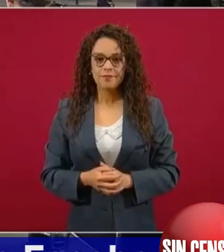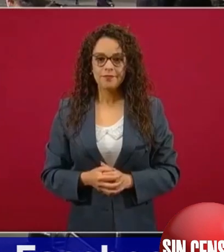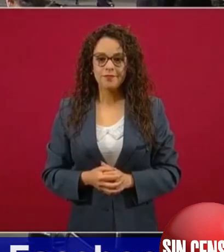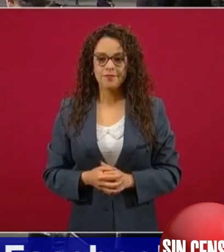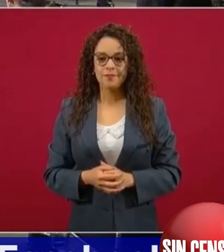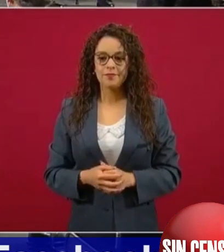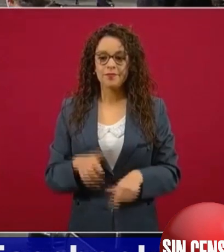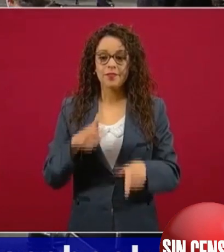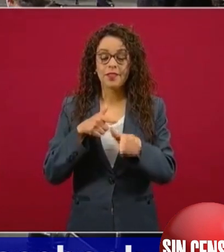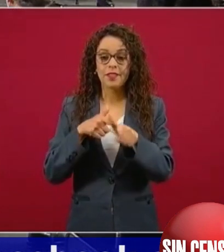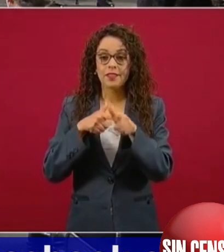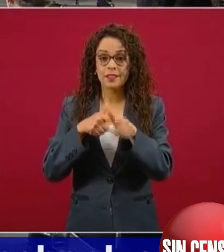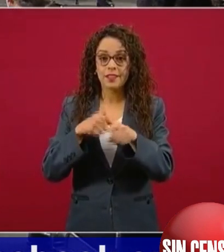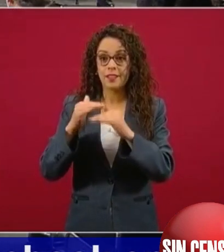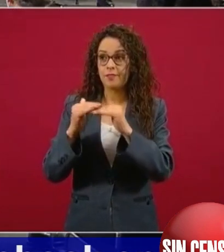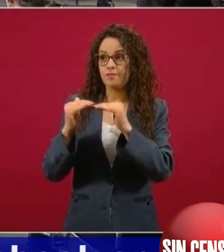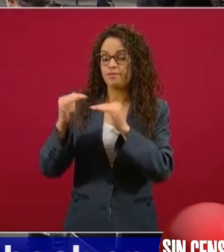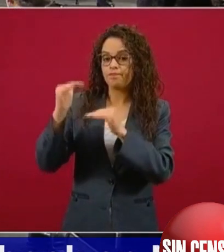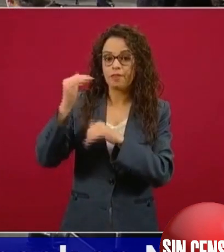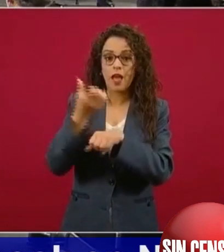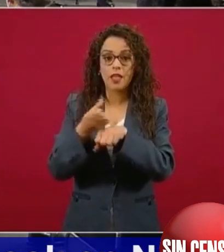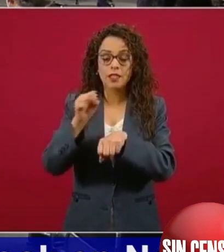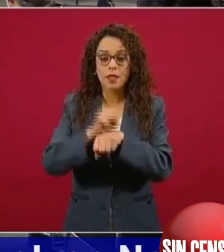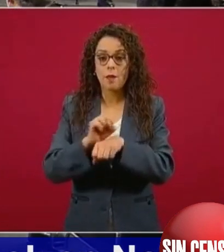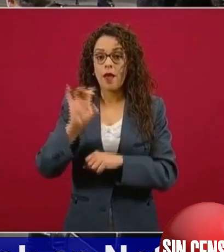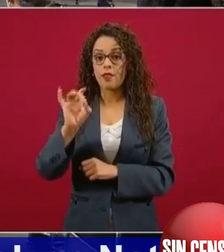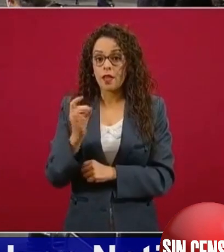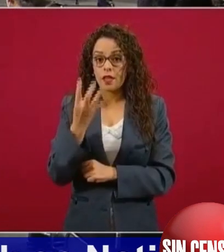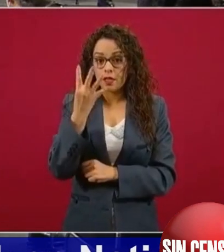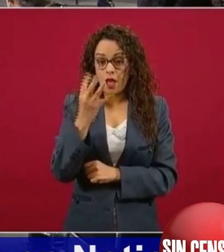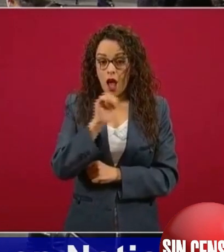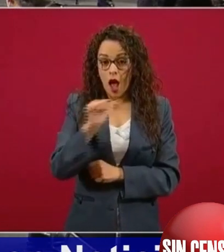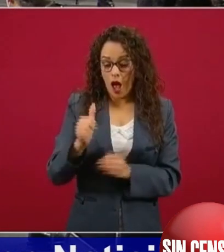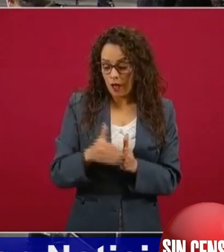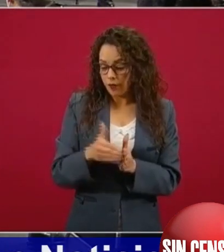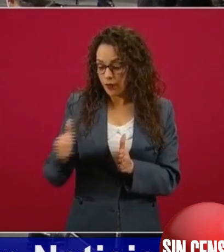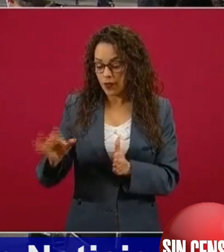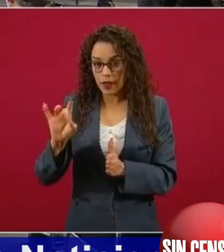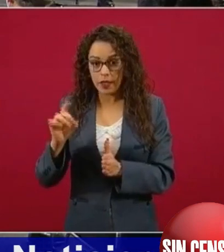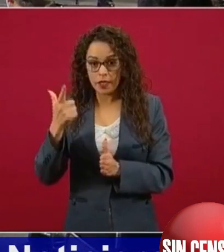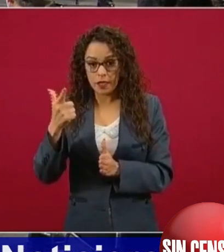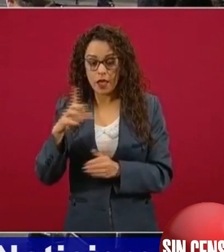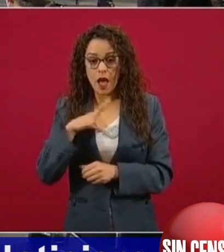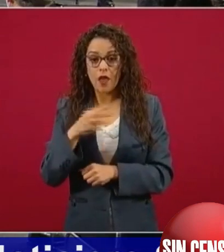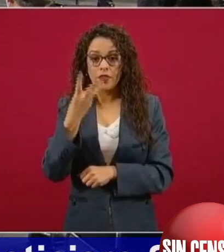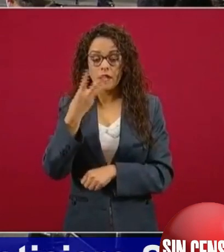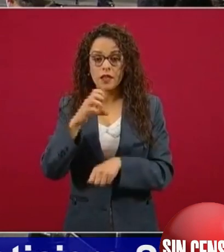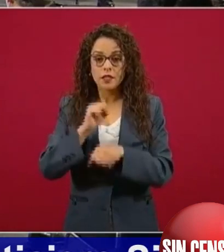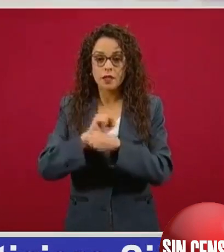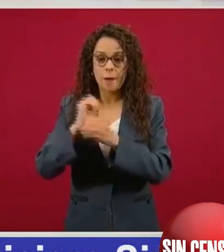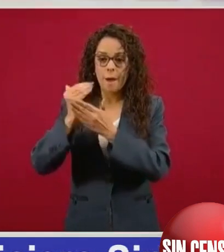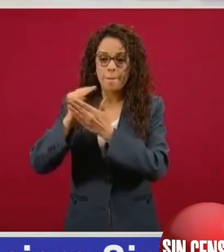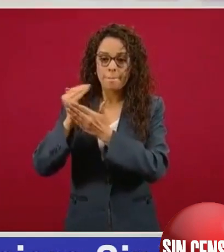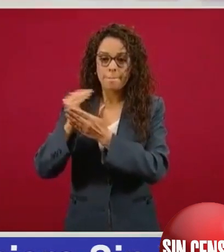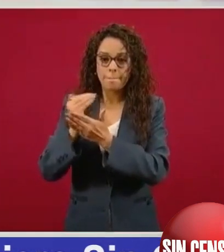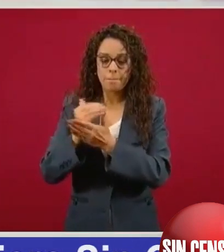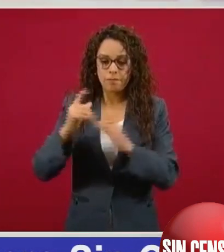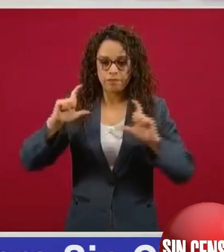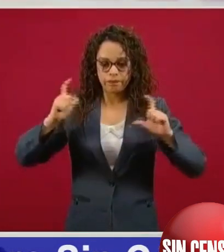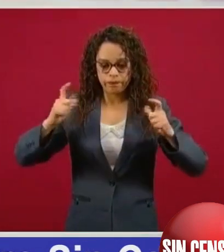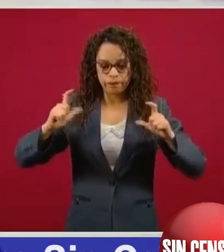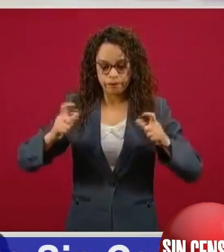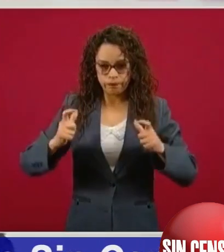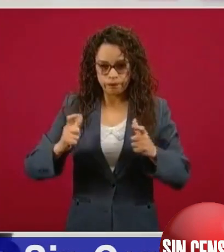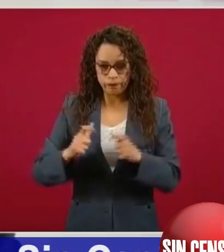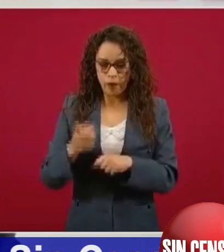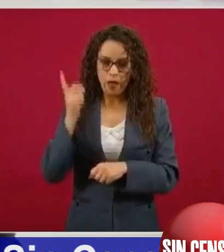34. De la semana 34 a la semana 37 tuvimos 3 semanas de descenso, descenso es reducción, es menos